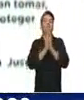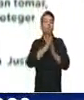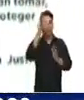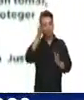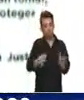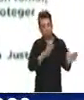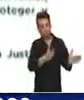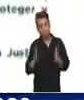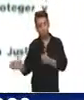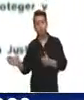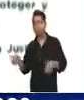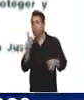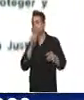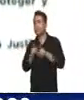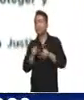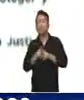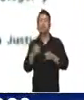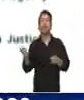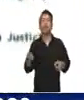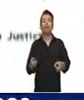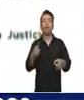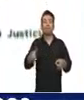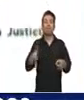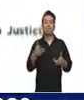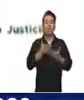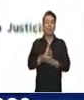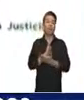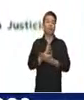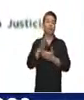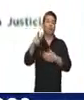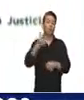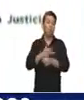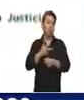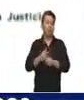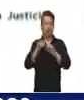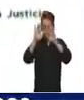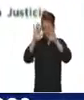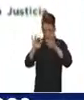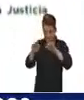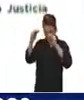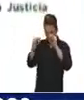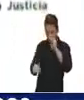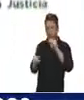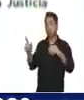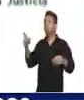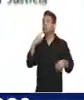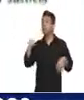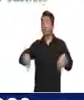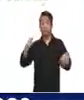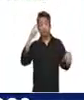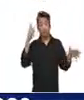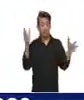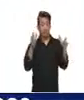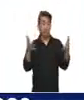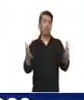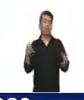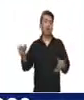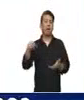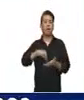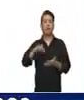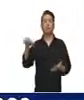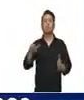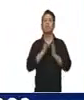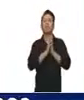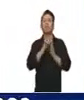prevalezca el estado de derecho en otra parte del comunicado se lee ante la crisis que se vive en el país exigimos al tribunal